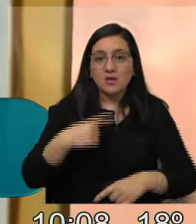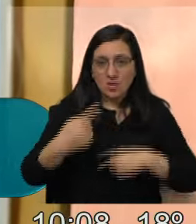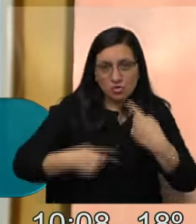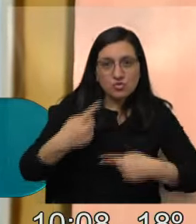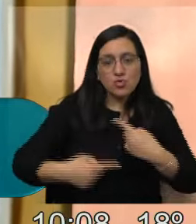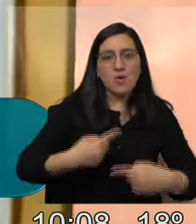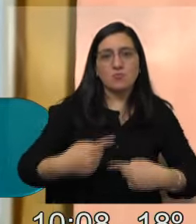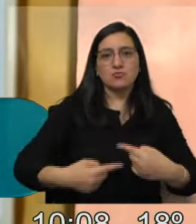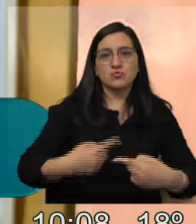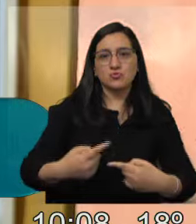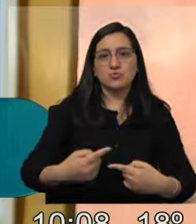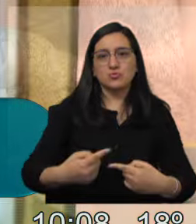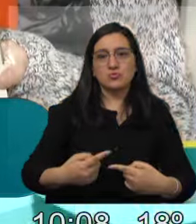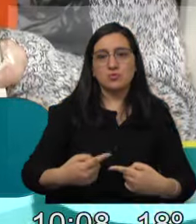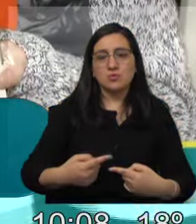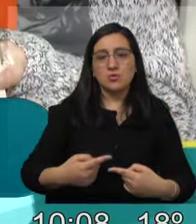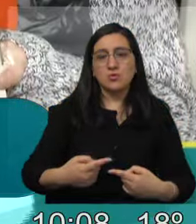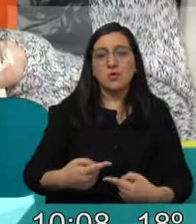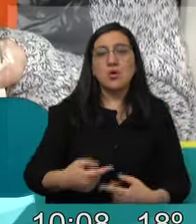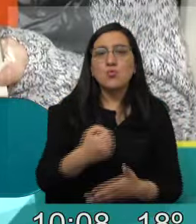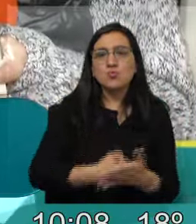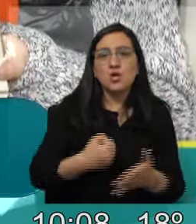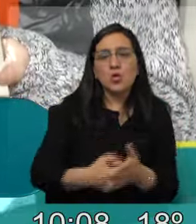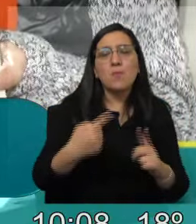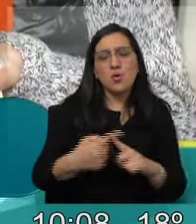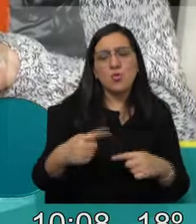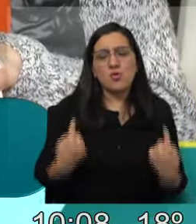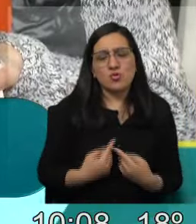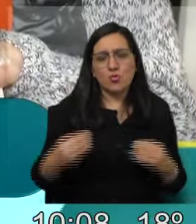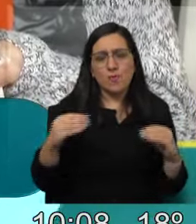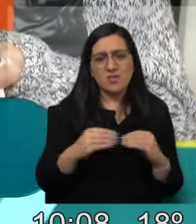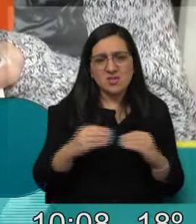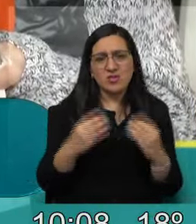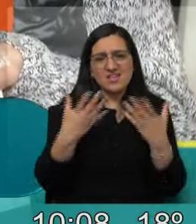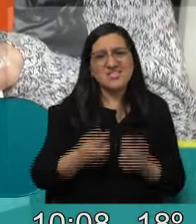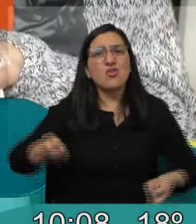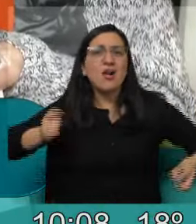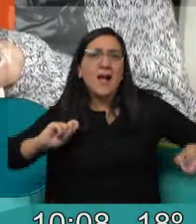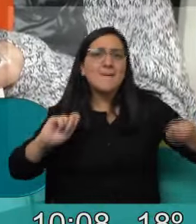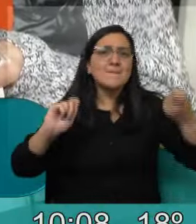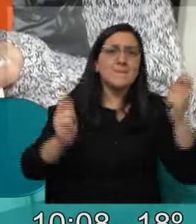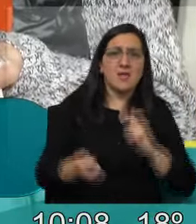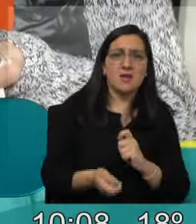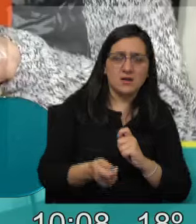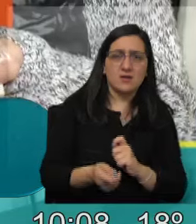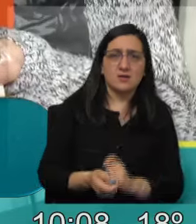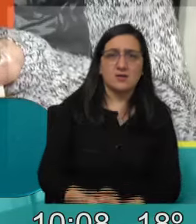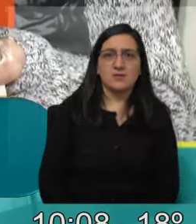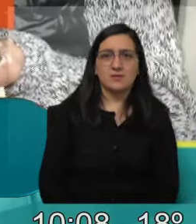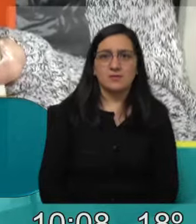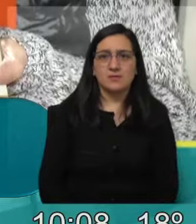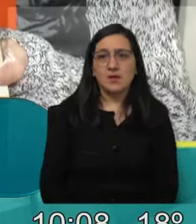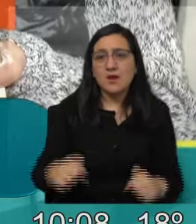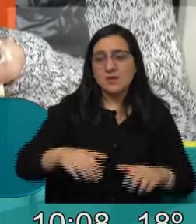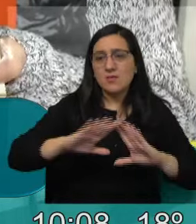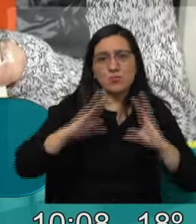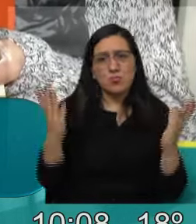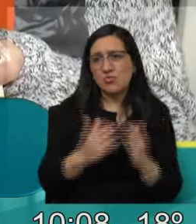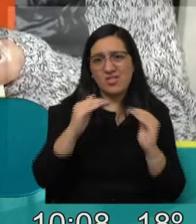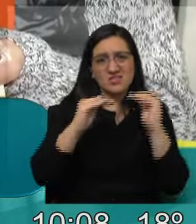llevando lo que estos compañeros quisieron cambiar en este mundo